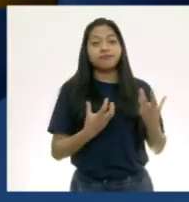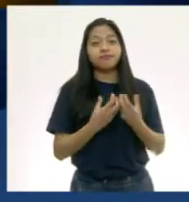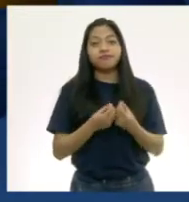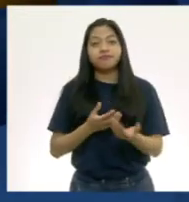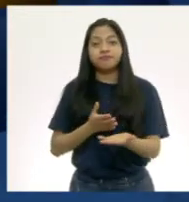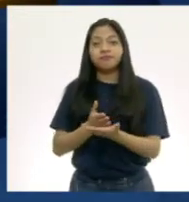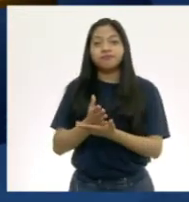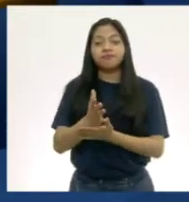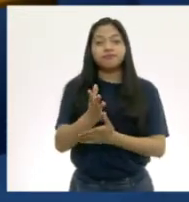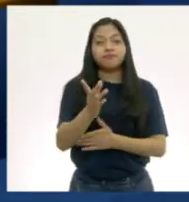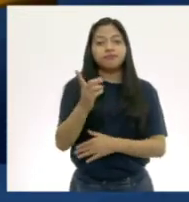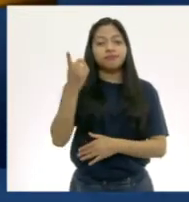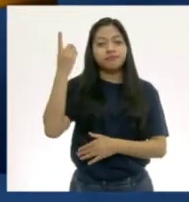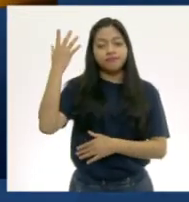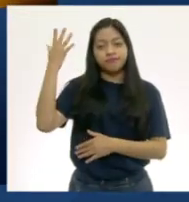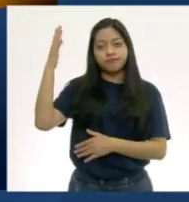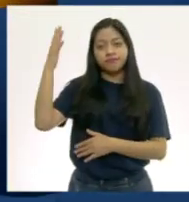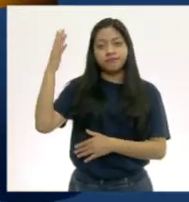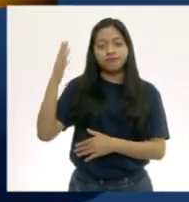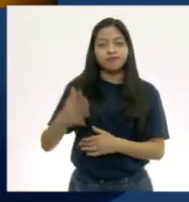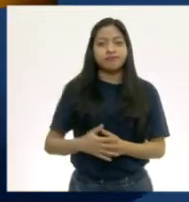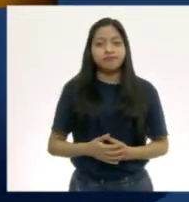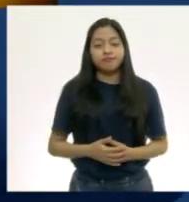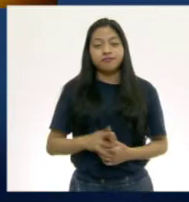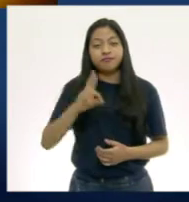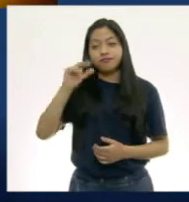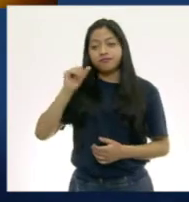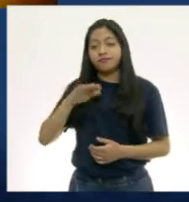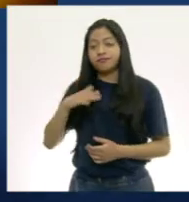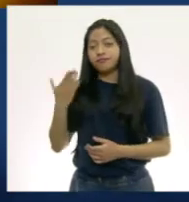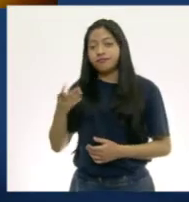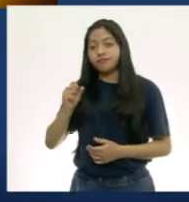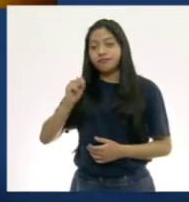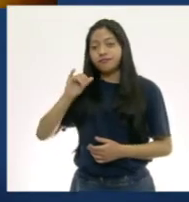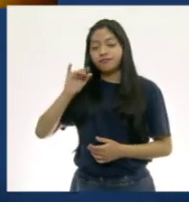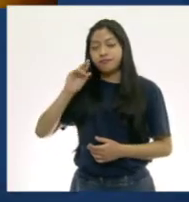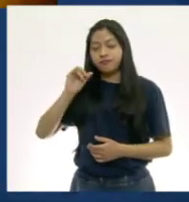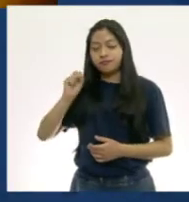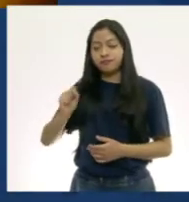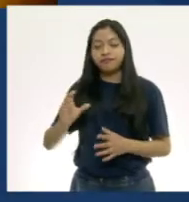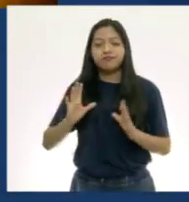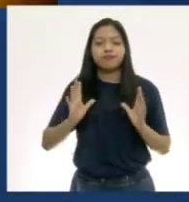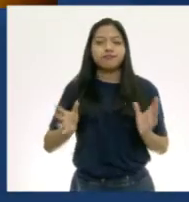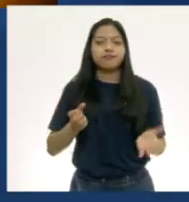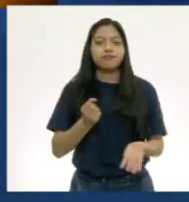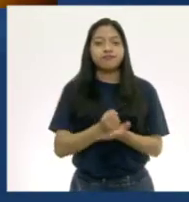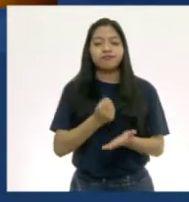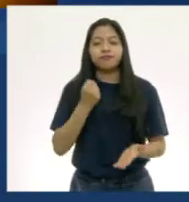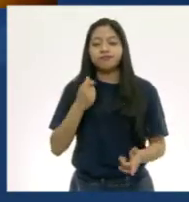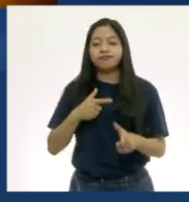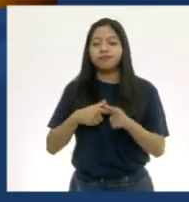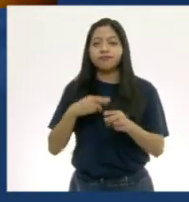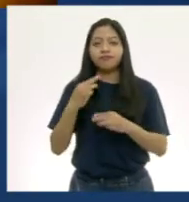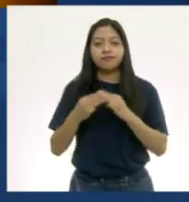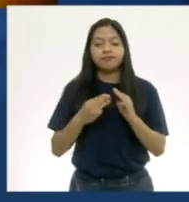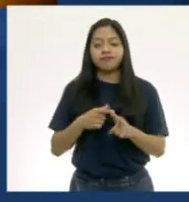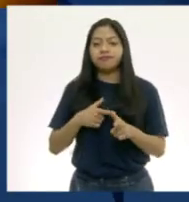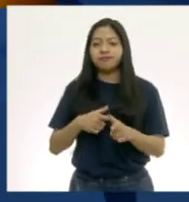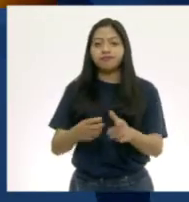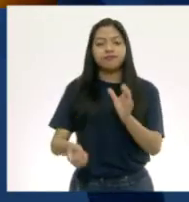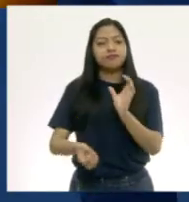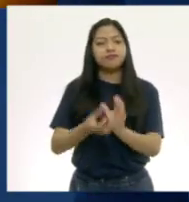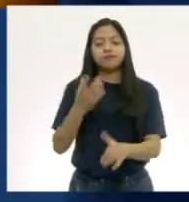al día. Ra y Osiris han asegurado la continuidad. El universo sigue